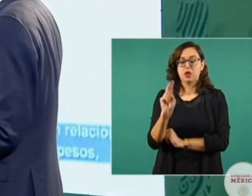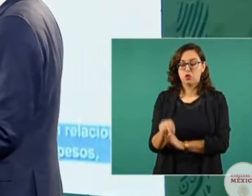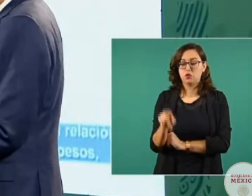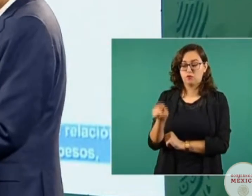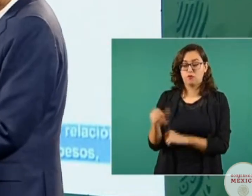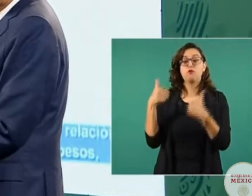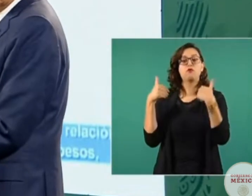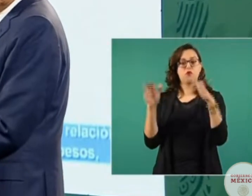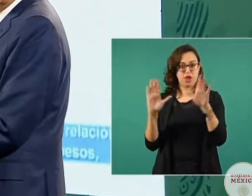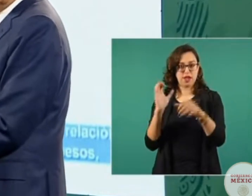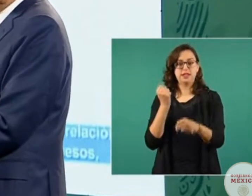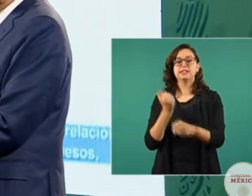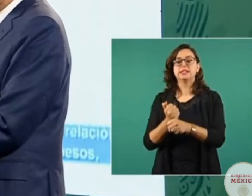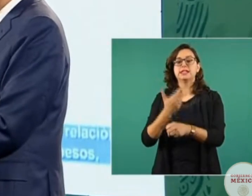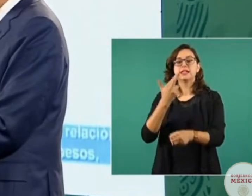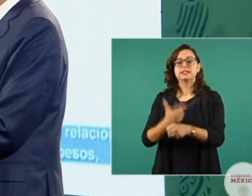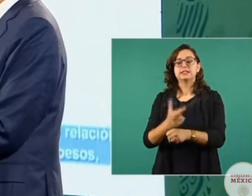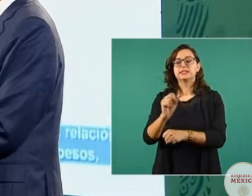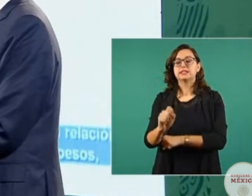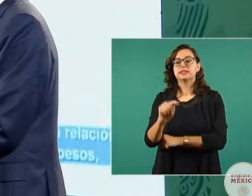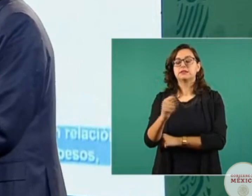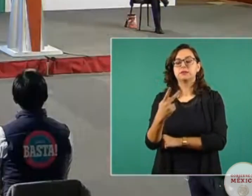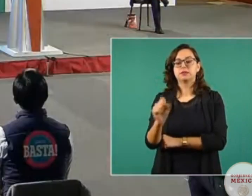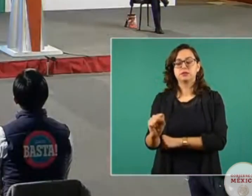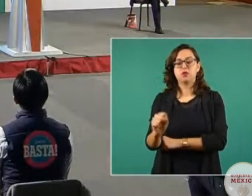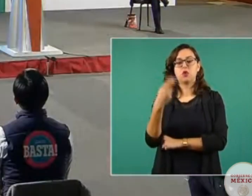Secretario del Trabajo. Se llama